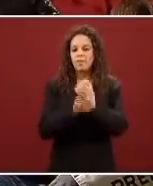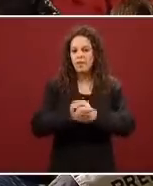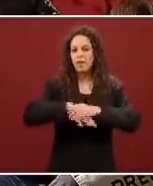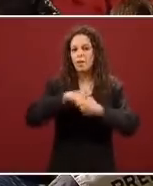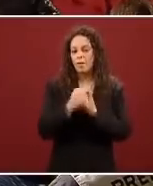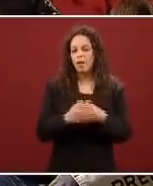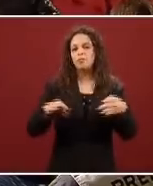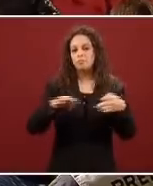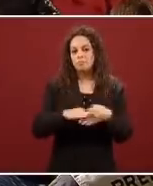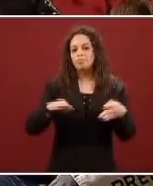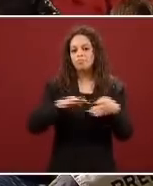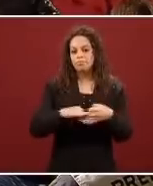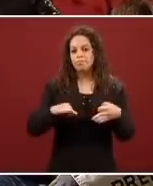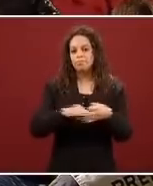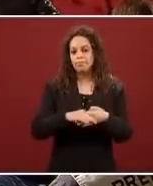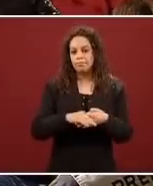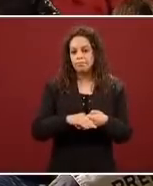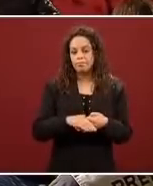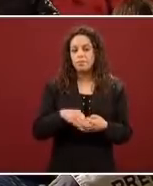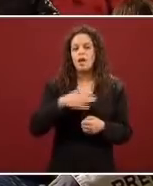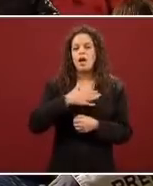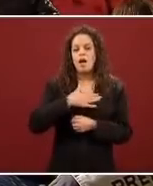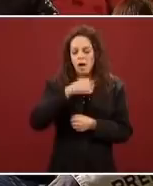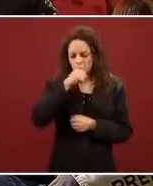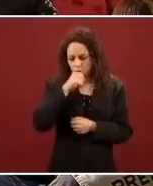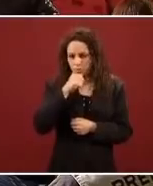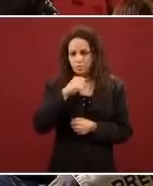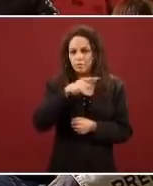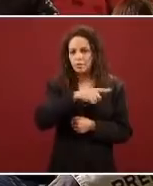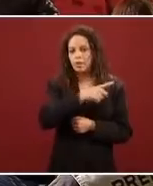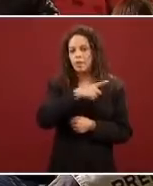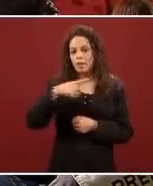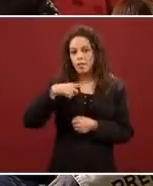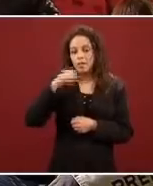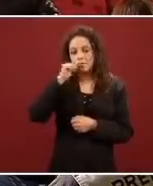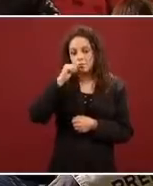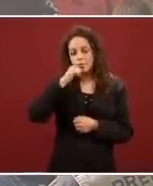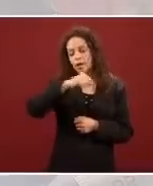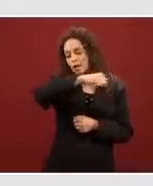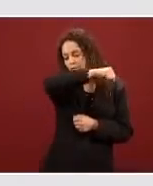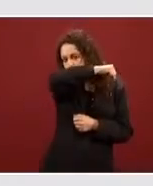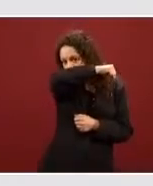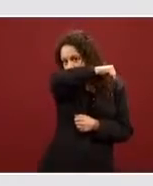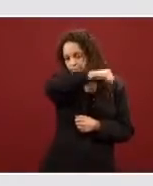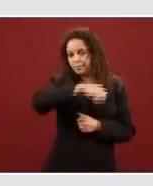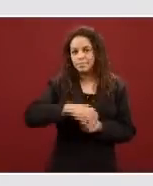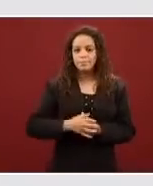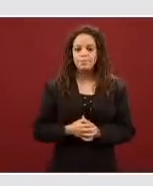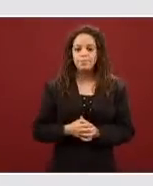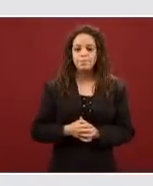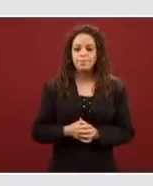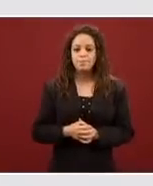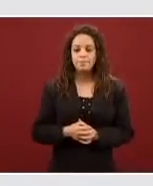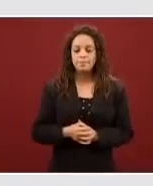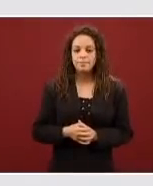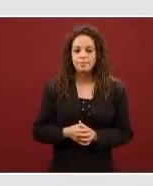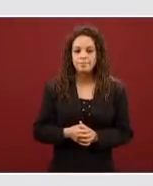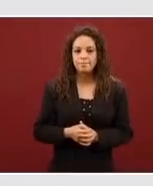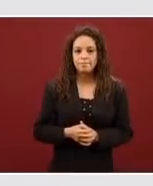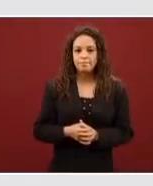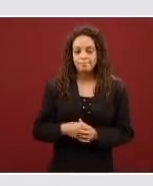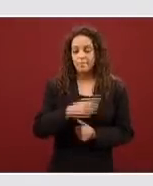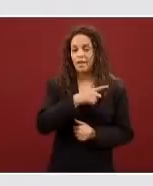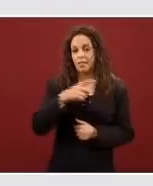manos, el estornudo de etiqueta, la etiqueta respiratoria, toser y estornudar con dentro de nuestro